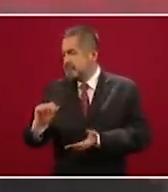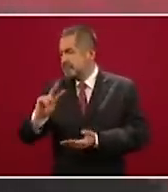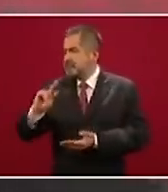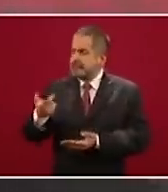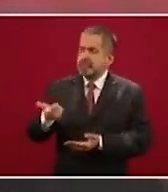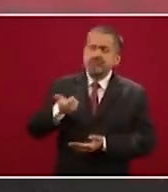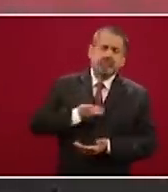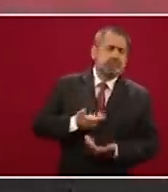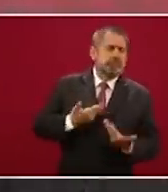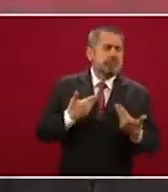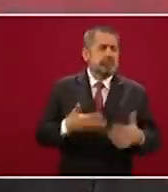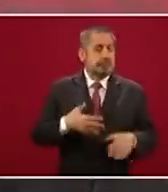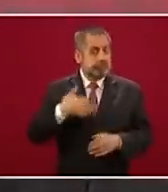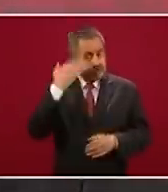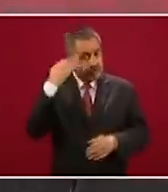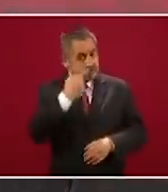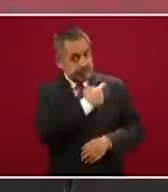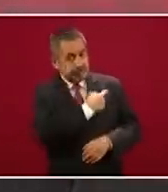todo el periodo neoliberal.